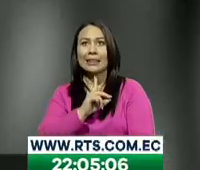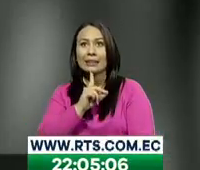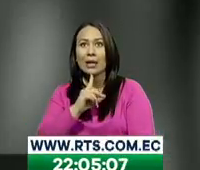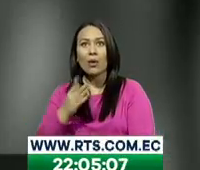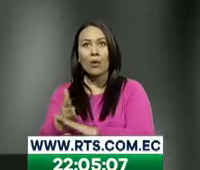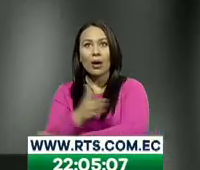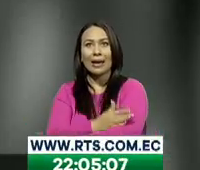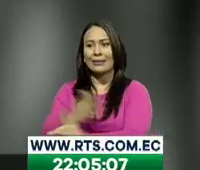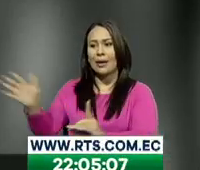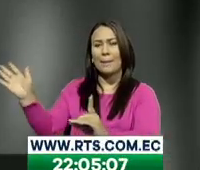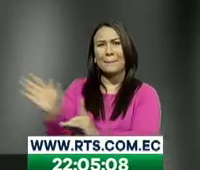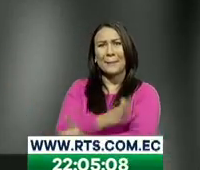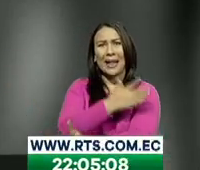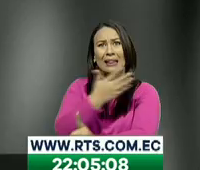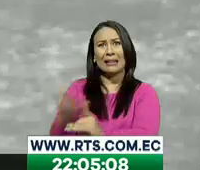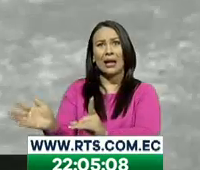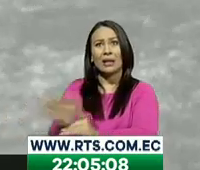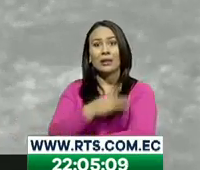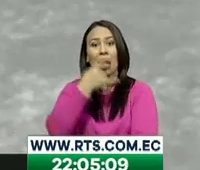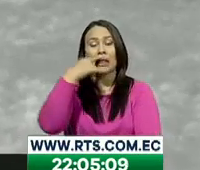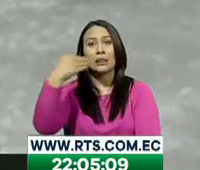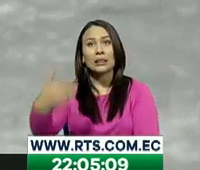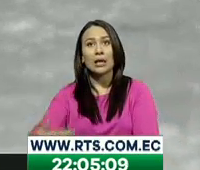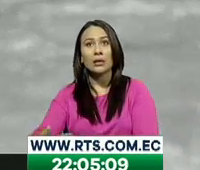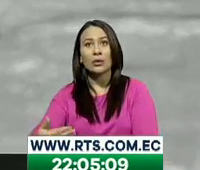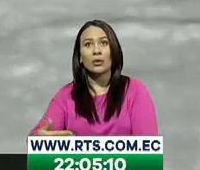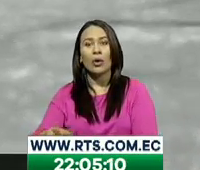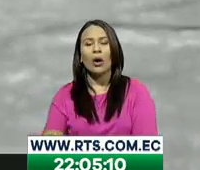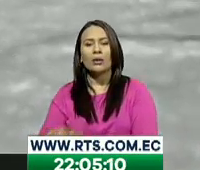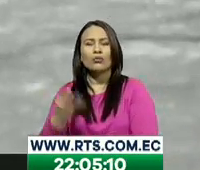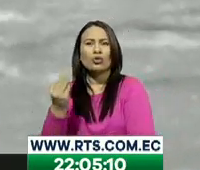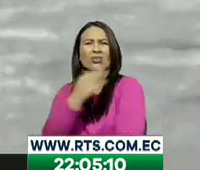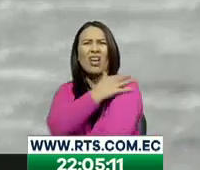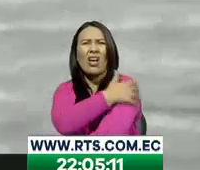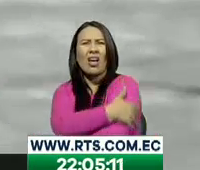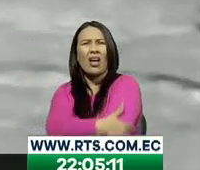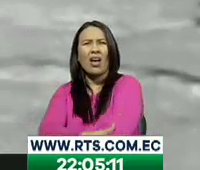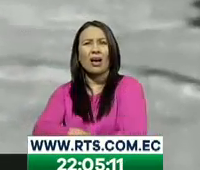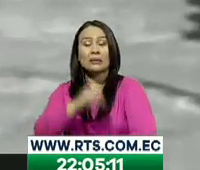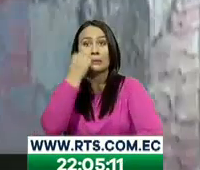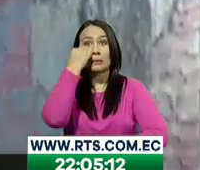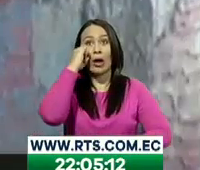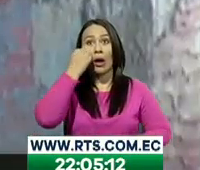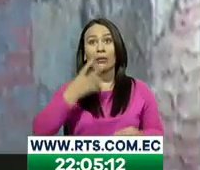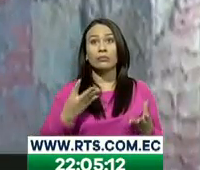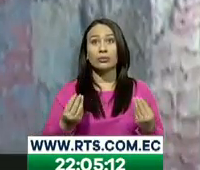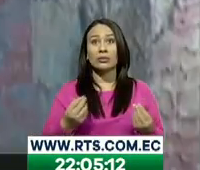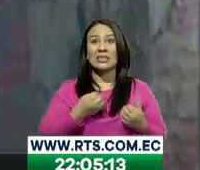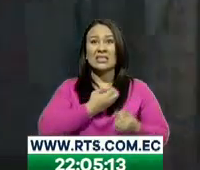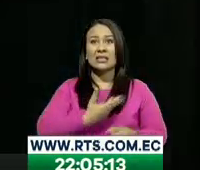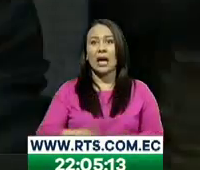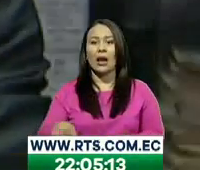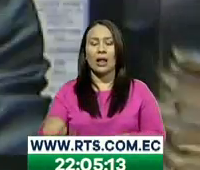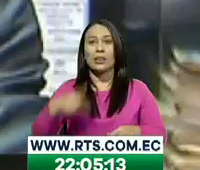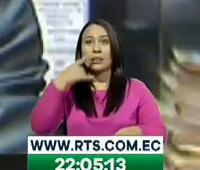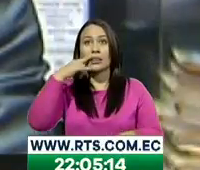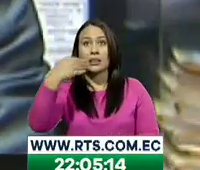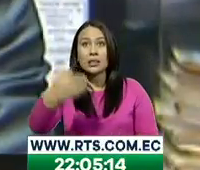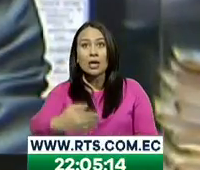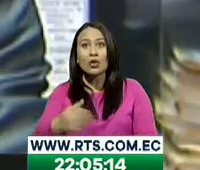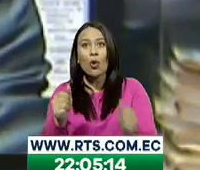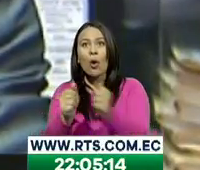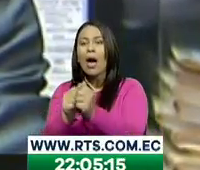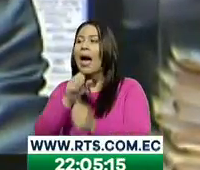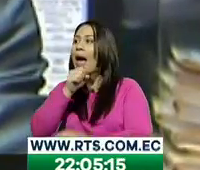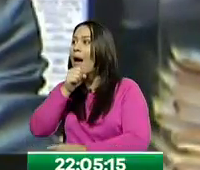de forma violenta. La víctima manifestó que su tío le dio con lo primero que encontró en la casa, donde vive con su abuelita. Le hizo reconocimiento